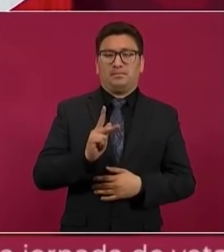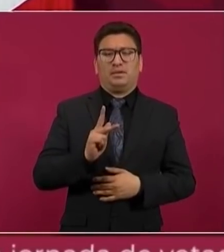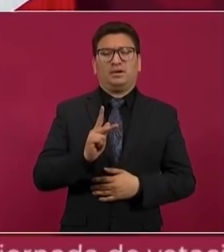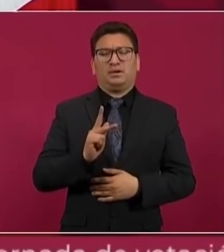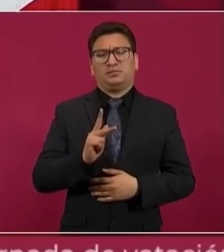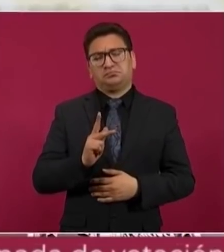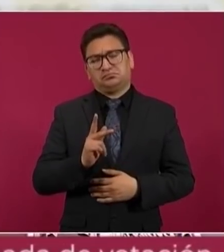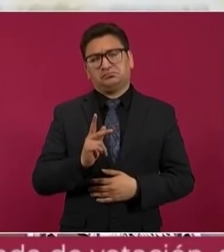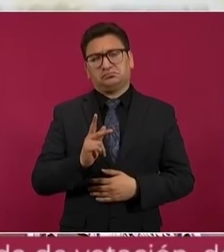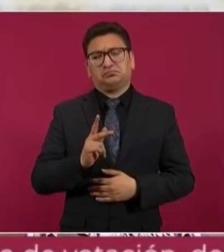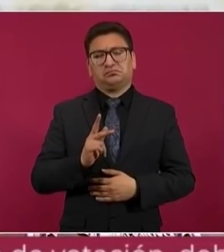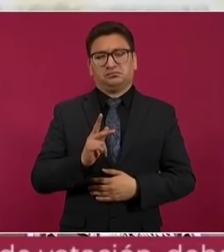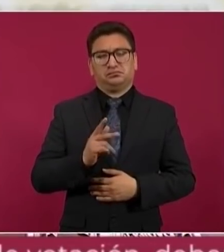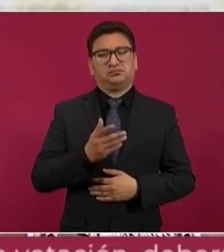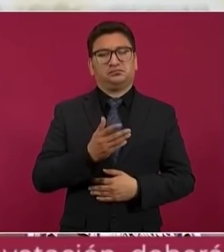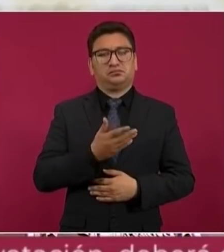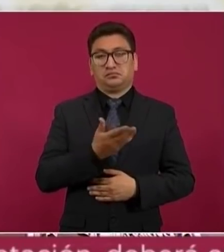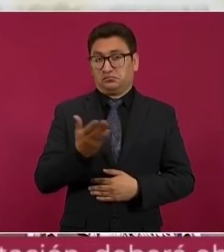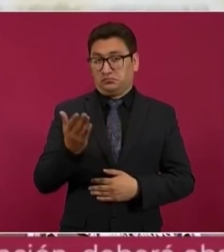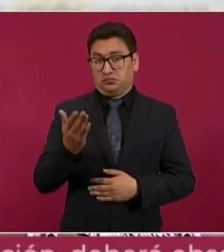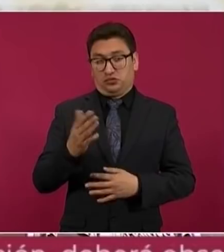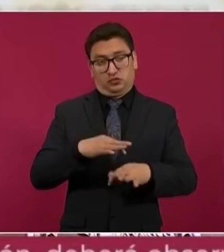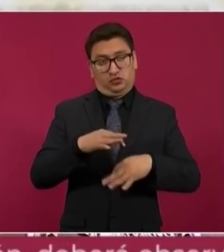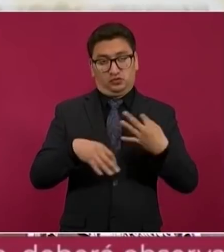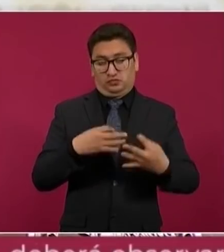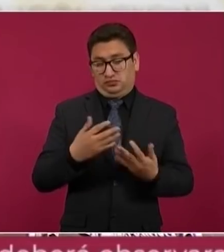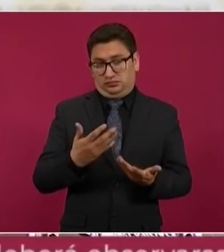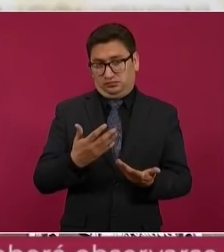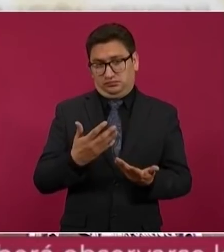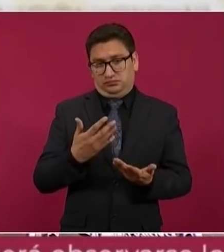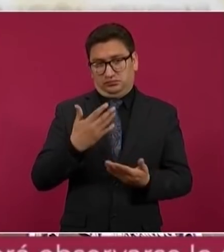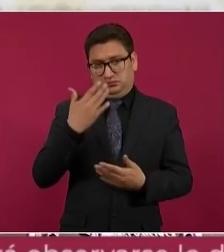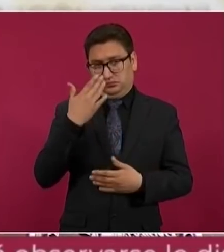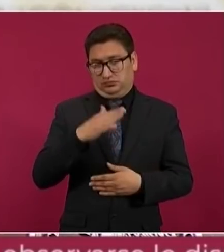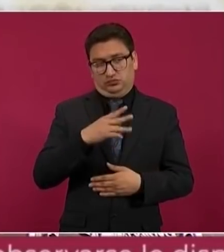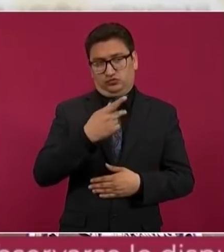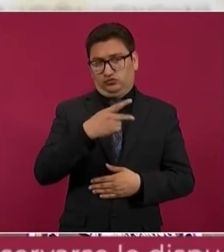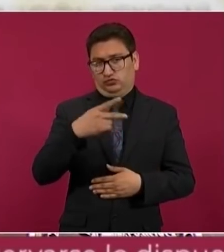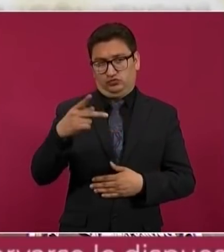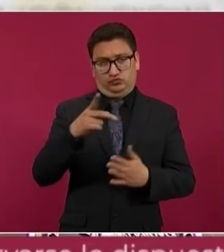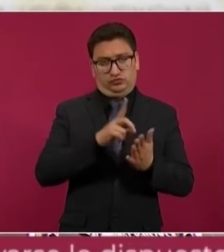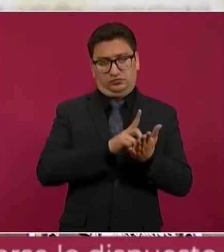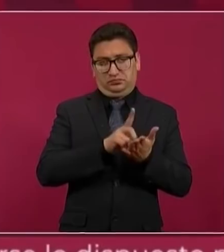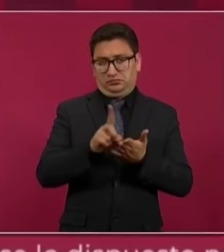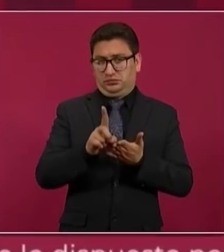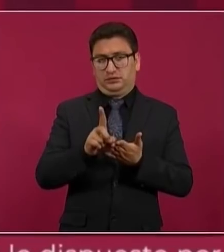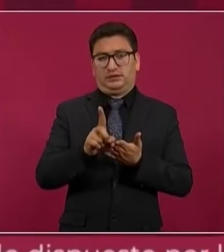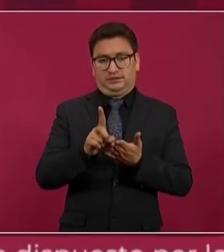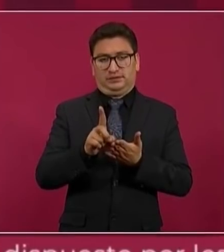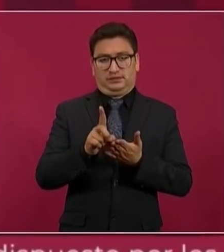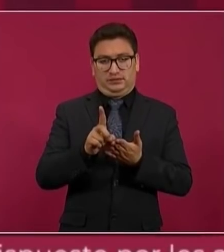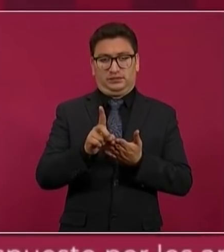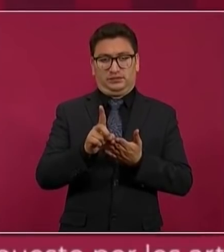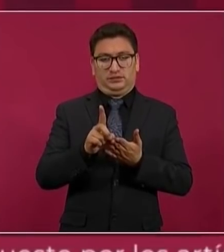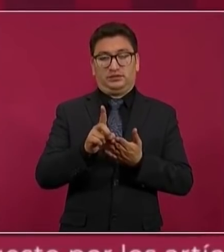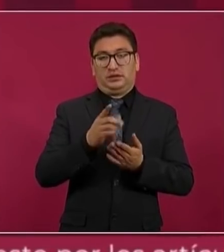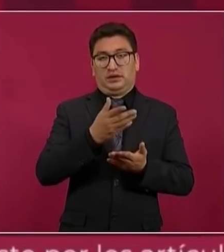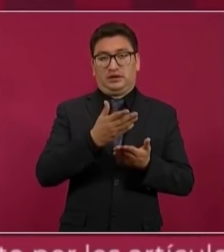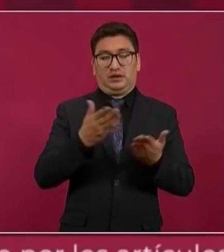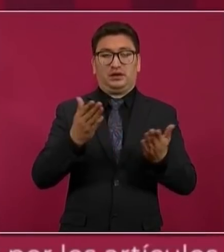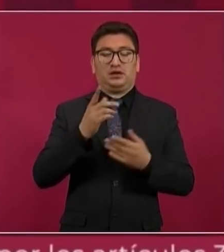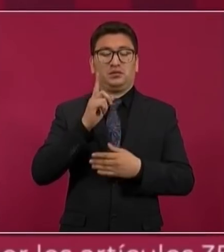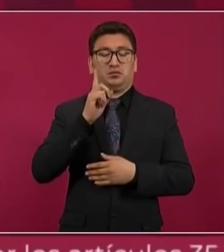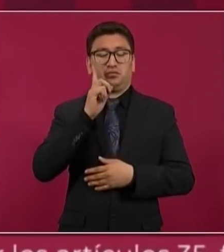merecen, y desde luego tienen todo el derecho, a ser felicitadas